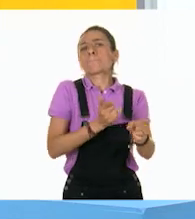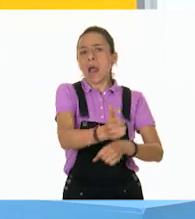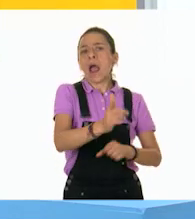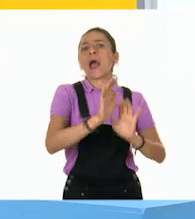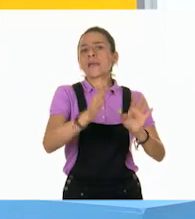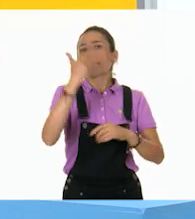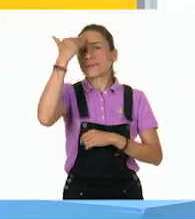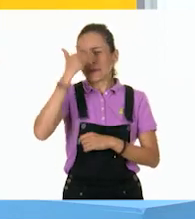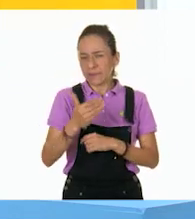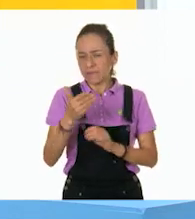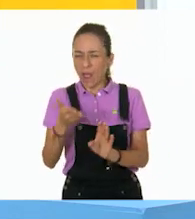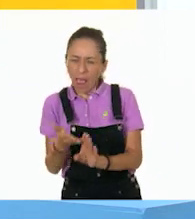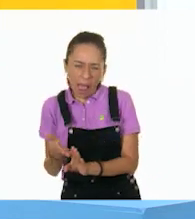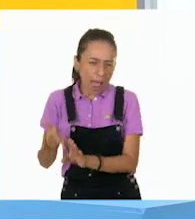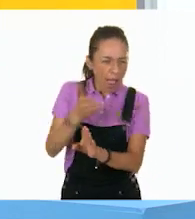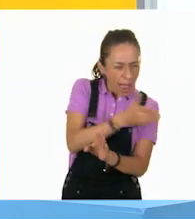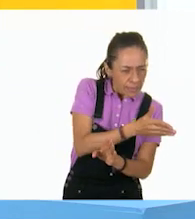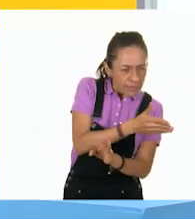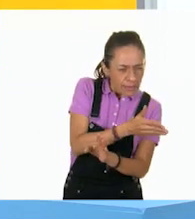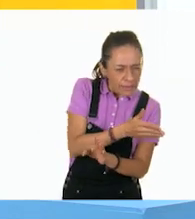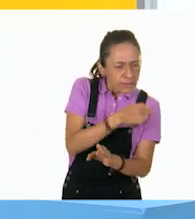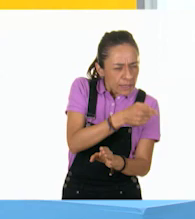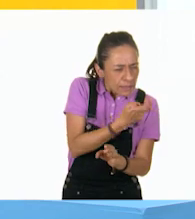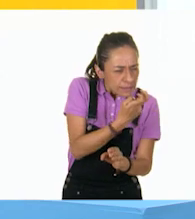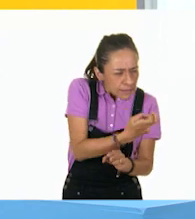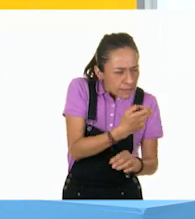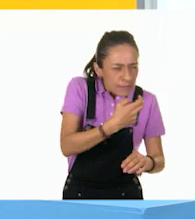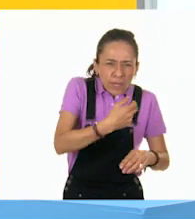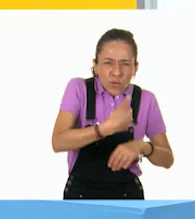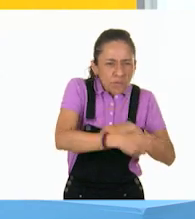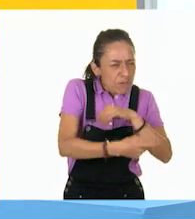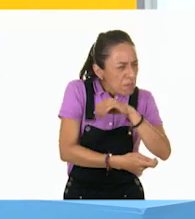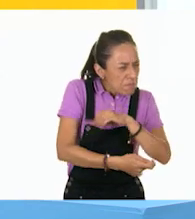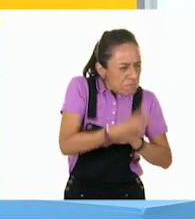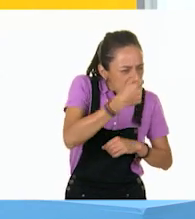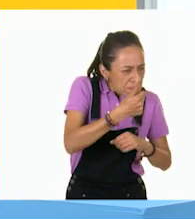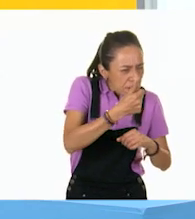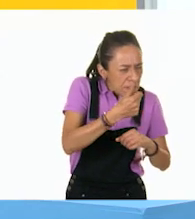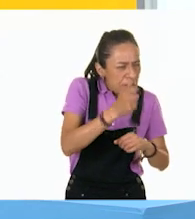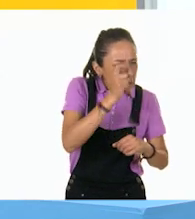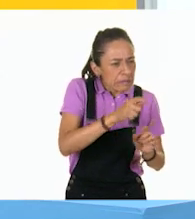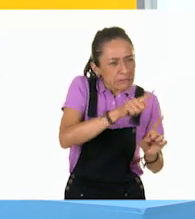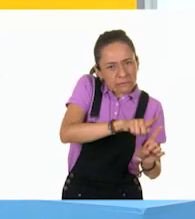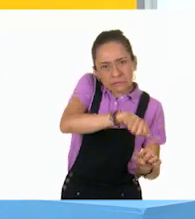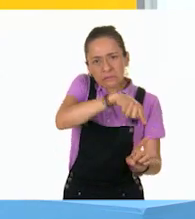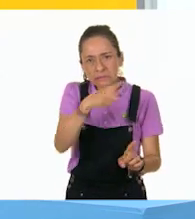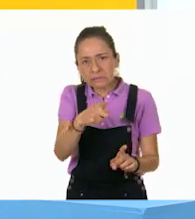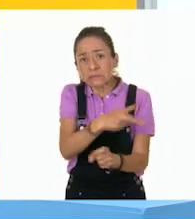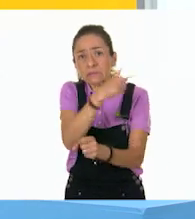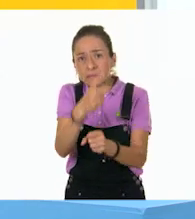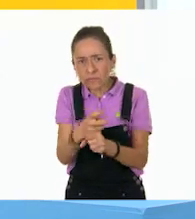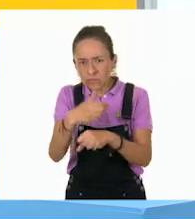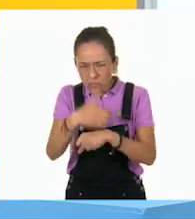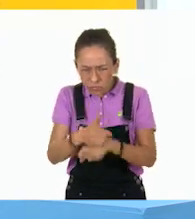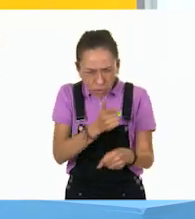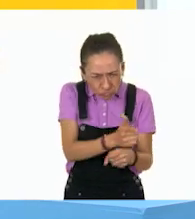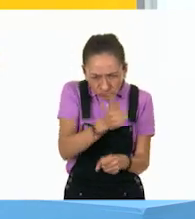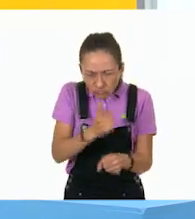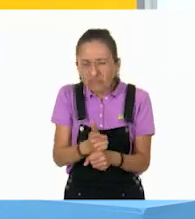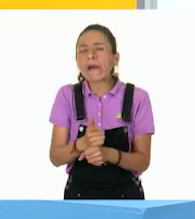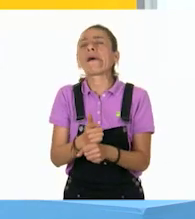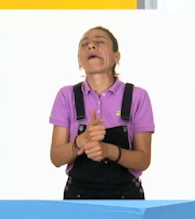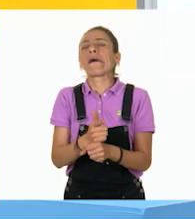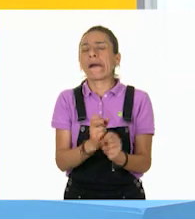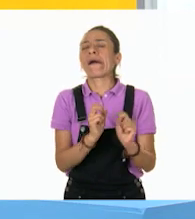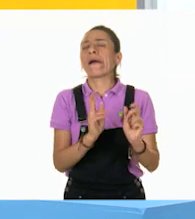pasó con el primero para llegar al segundo. Y debemos analizar si eso mismo sucede para pasar del segundo